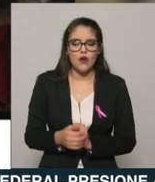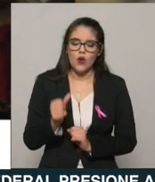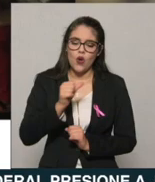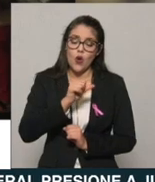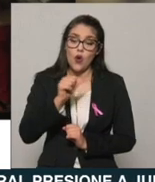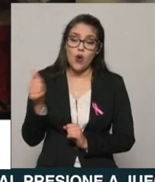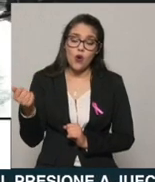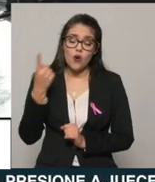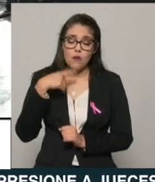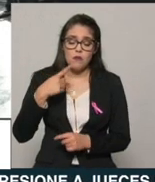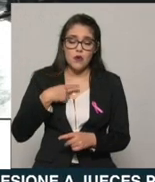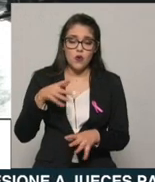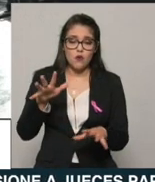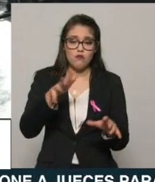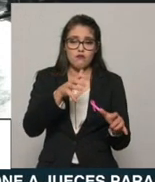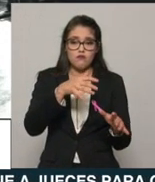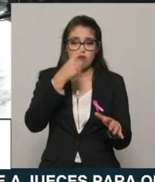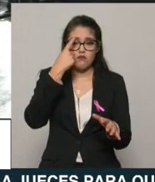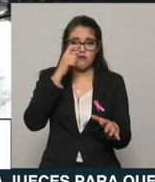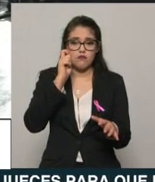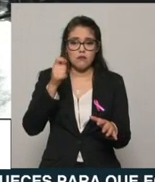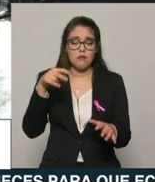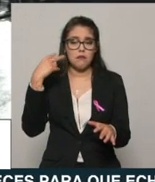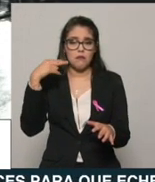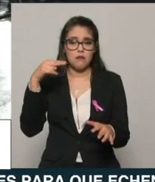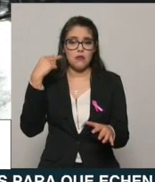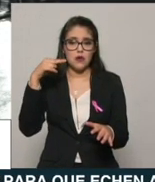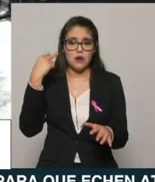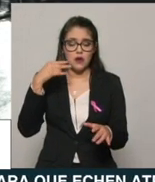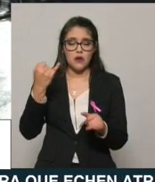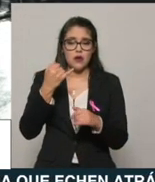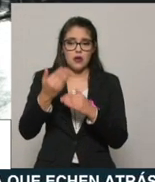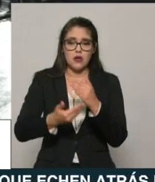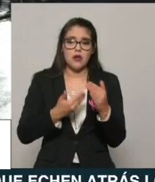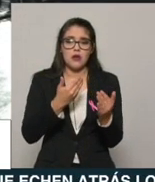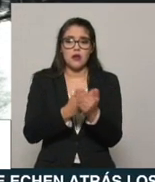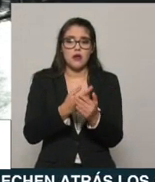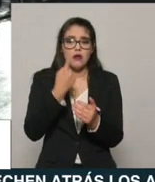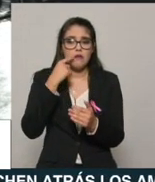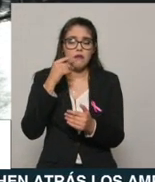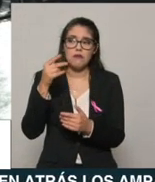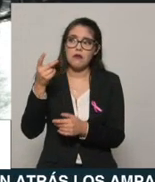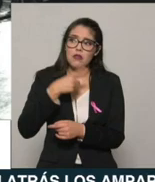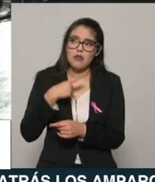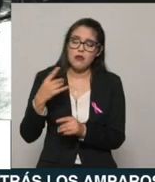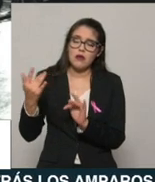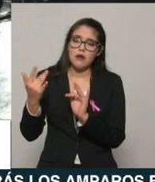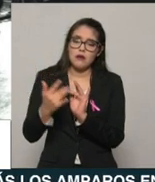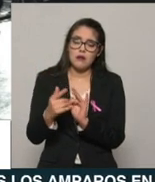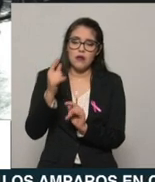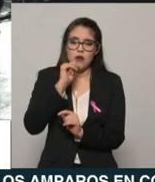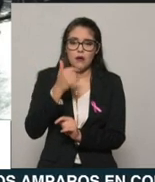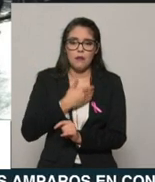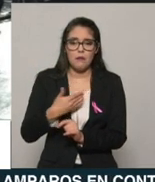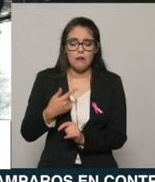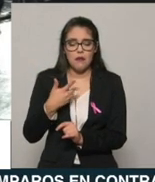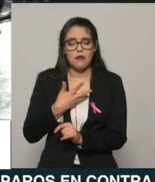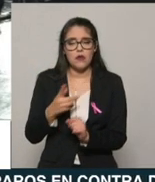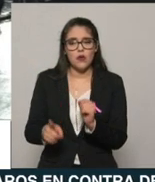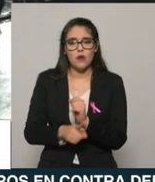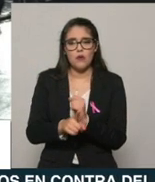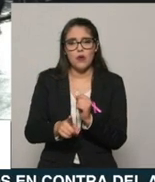de pescados y mariscos de Poza Rica, Veracruz, también solicitan la intervención del presidente de México ante las problemáticas